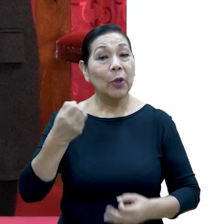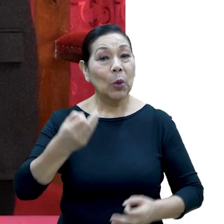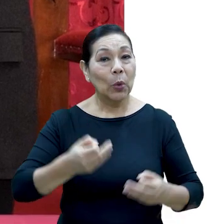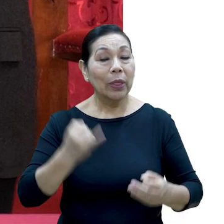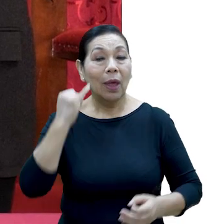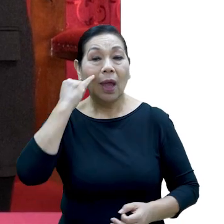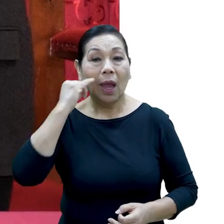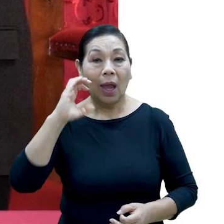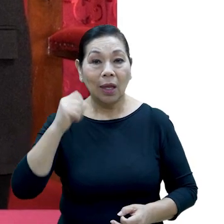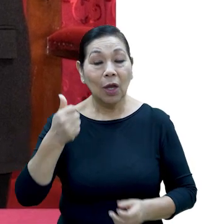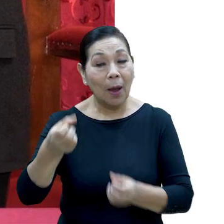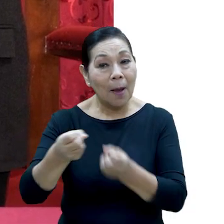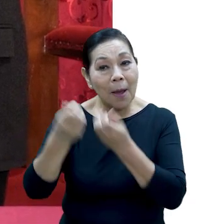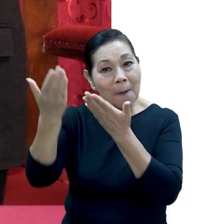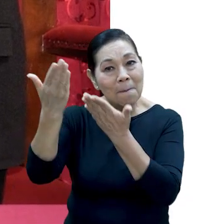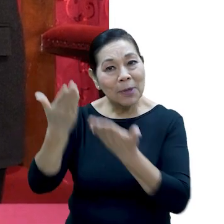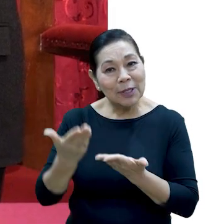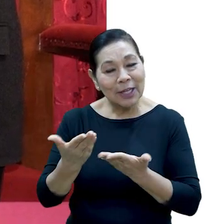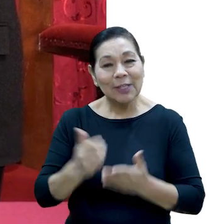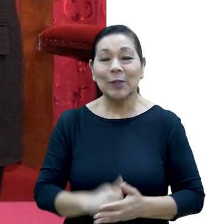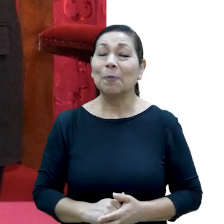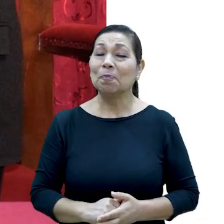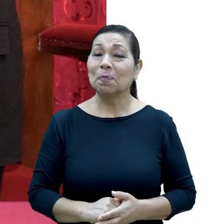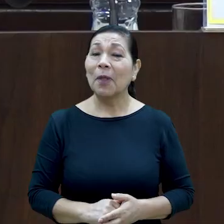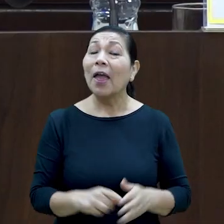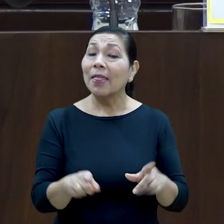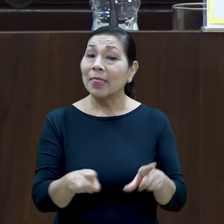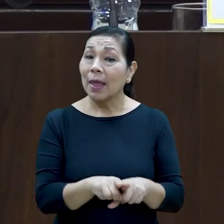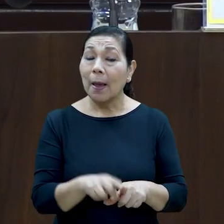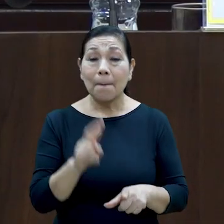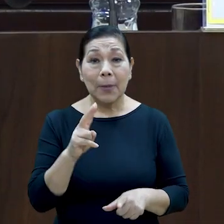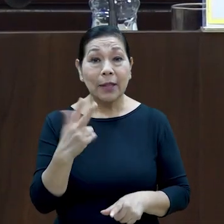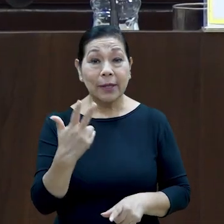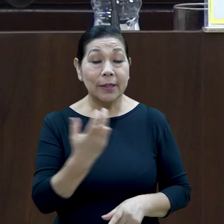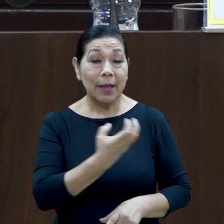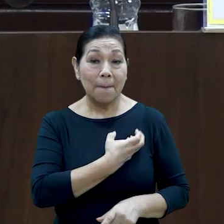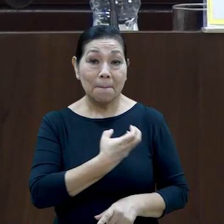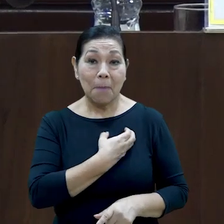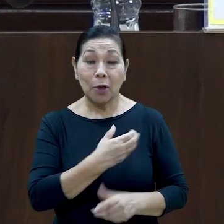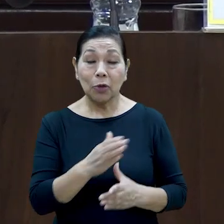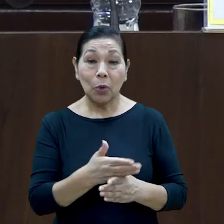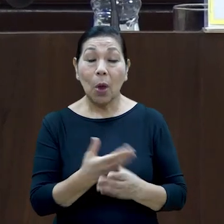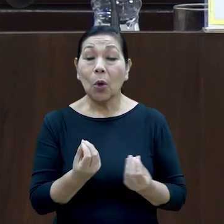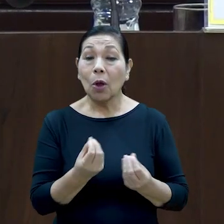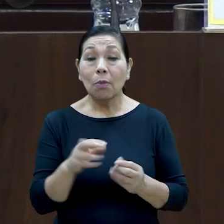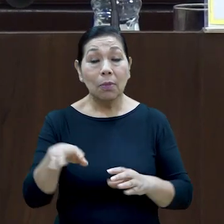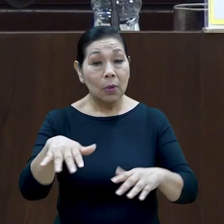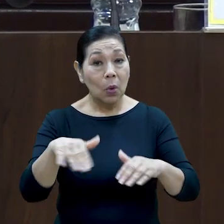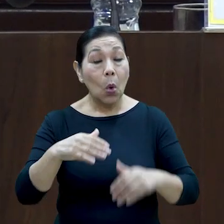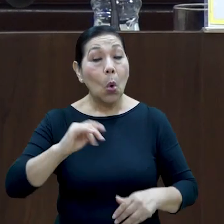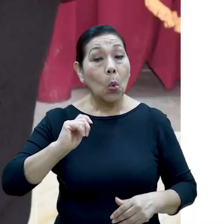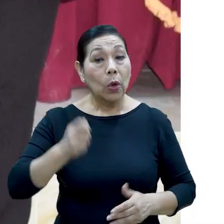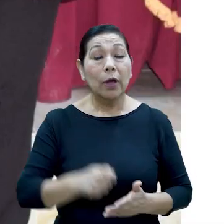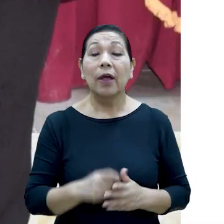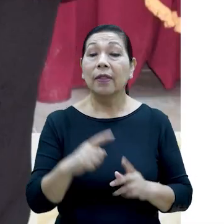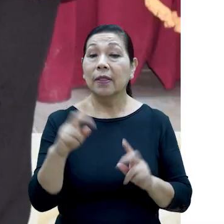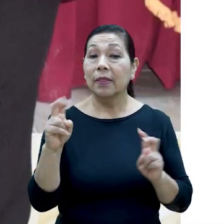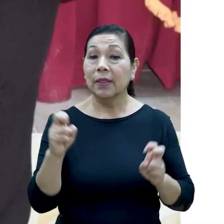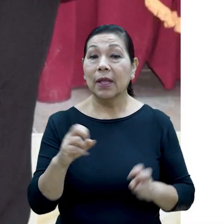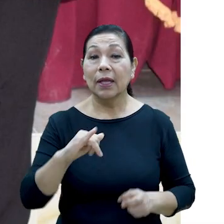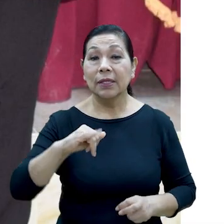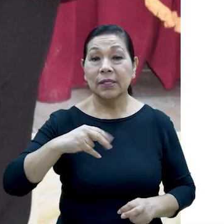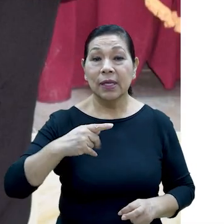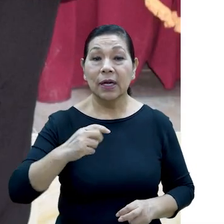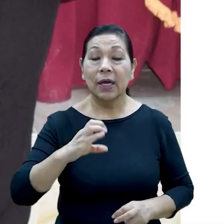del Poder Judicial de Ica, por la invitación a esta conferencia. El evento se realizó el viernes 3 de mayo y participó como panelista la jueza superior